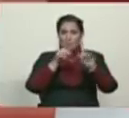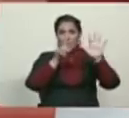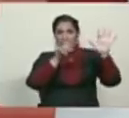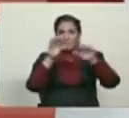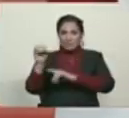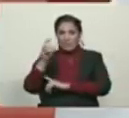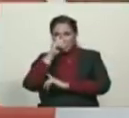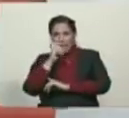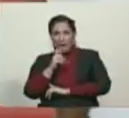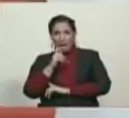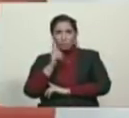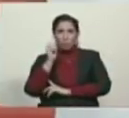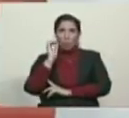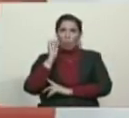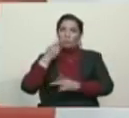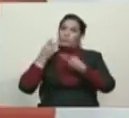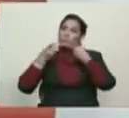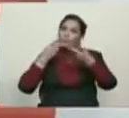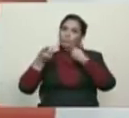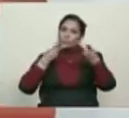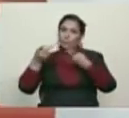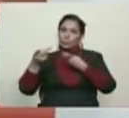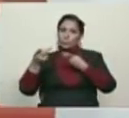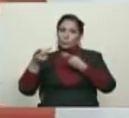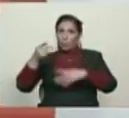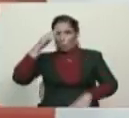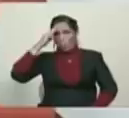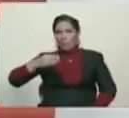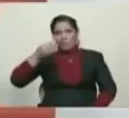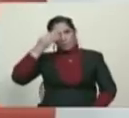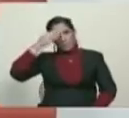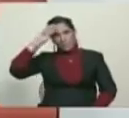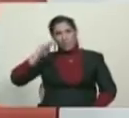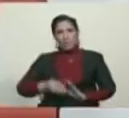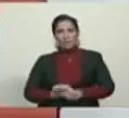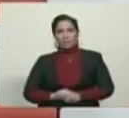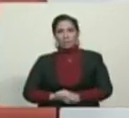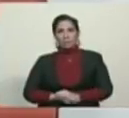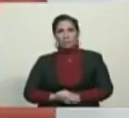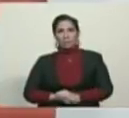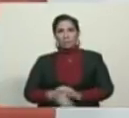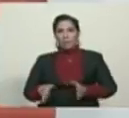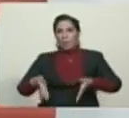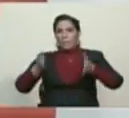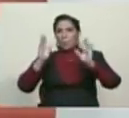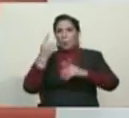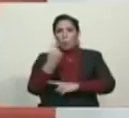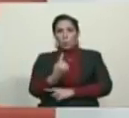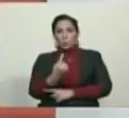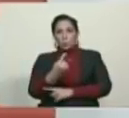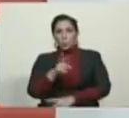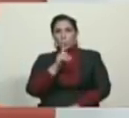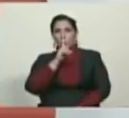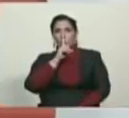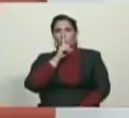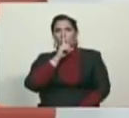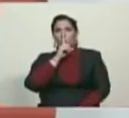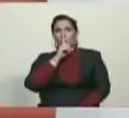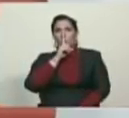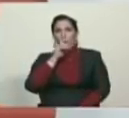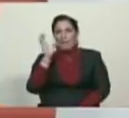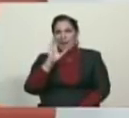ahí en el bloque 1 del silencio. Y ahí nos vamos a concentrar